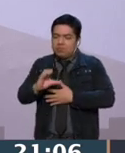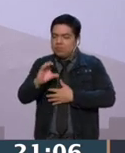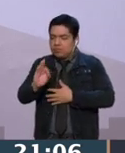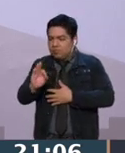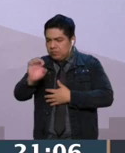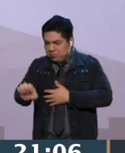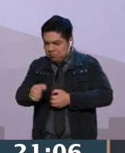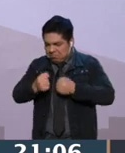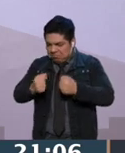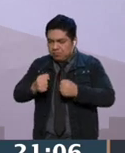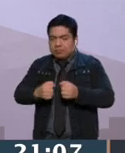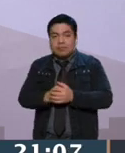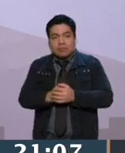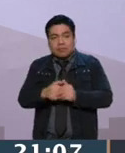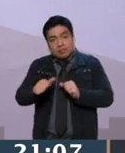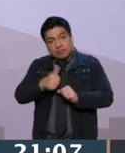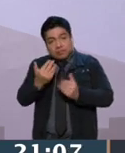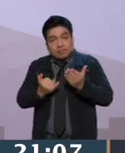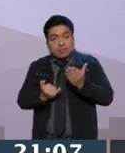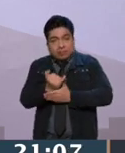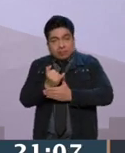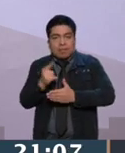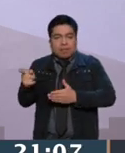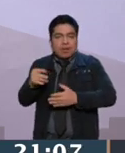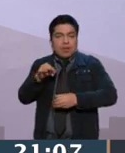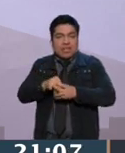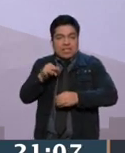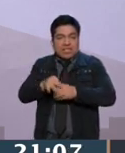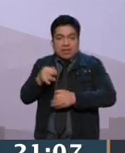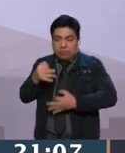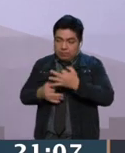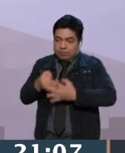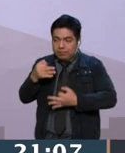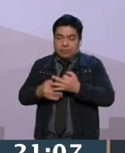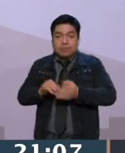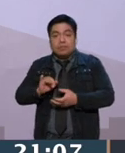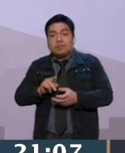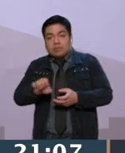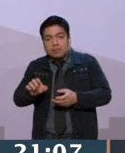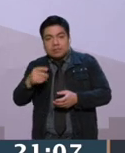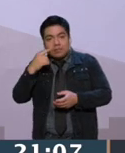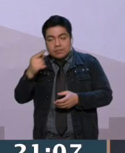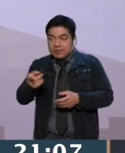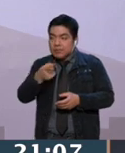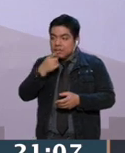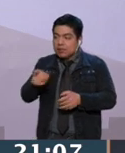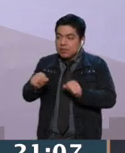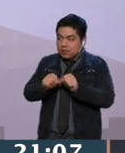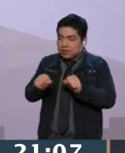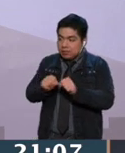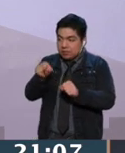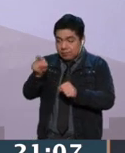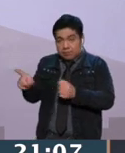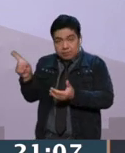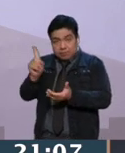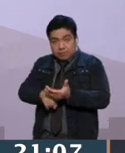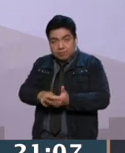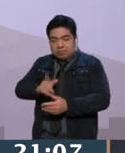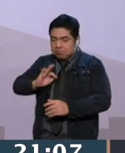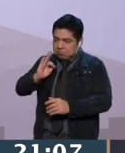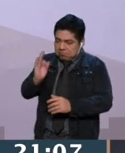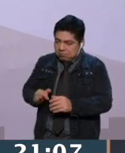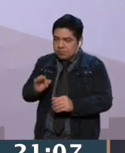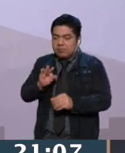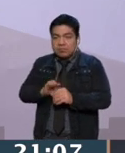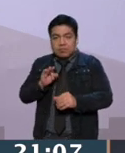Electricidad. En otra decisión, pero ahora del Tribunal Electoral del Poder Judicial de la Federación, le informo que la Sala Superior de este órgano confirmó por